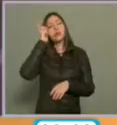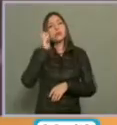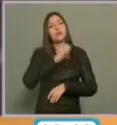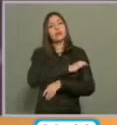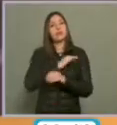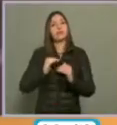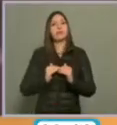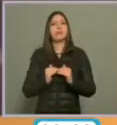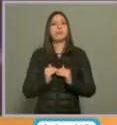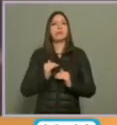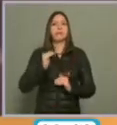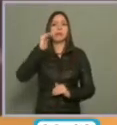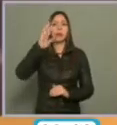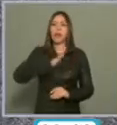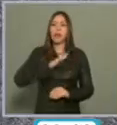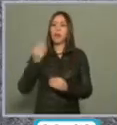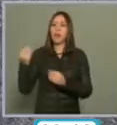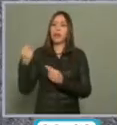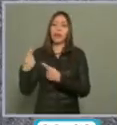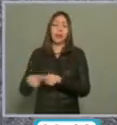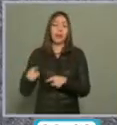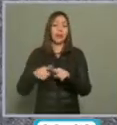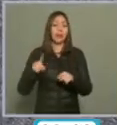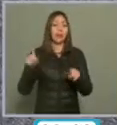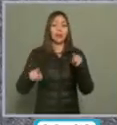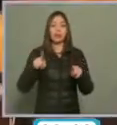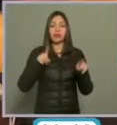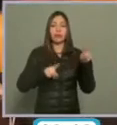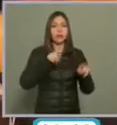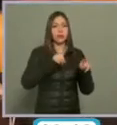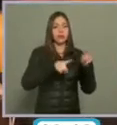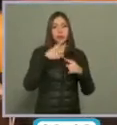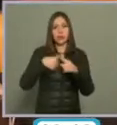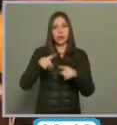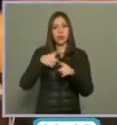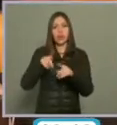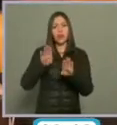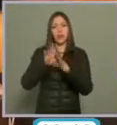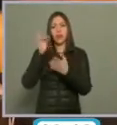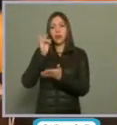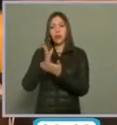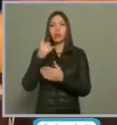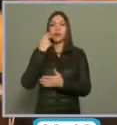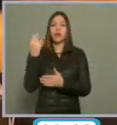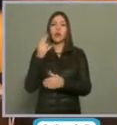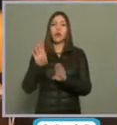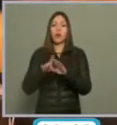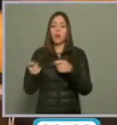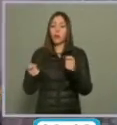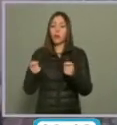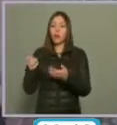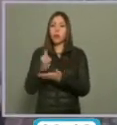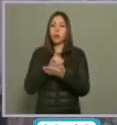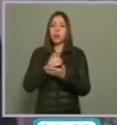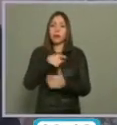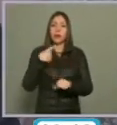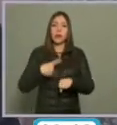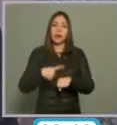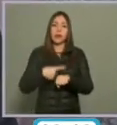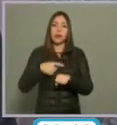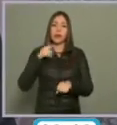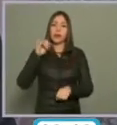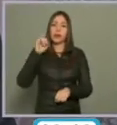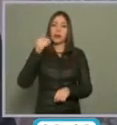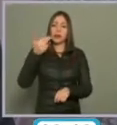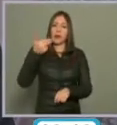Entonces tiene muchísimas variables el diagnóstico y el control de la hipertensión arterial. Ahora es importante